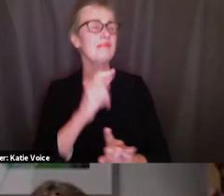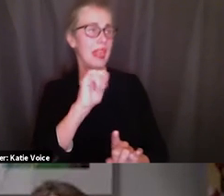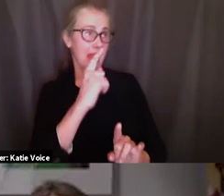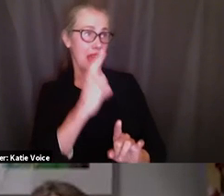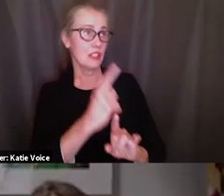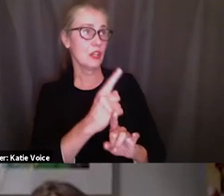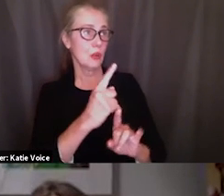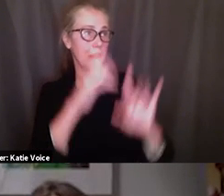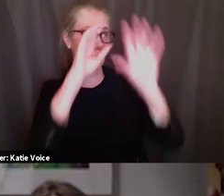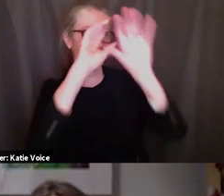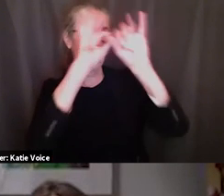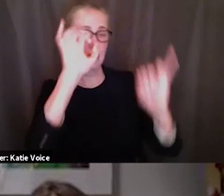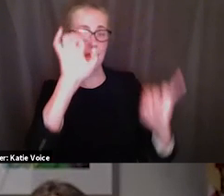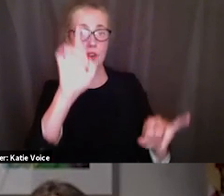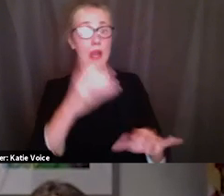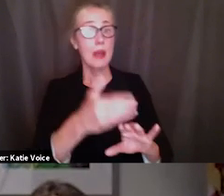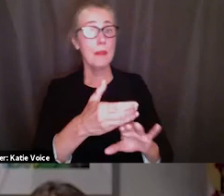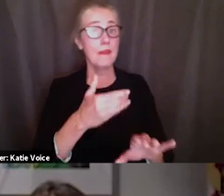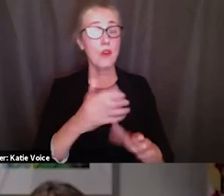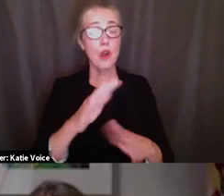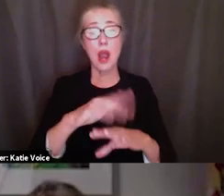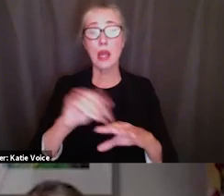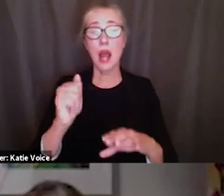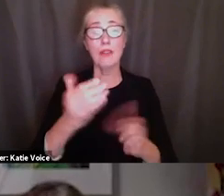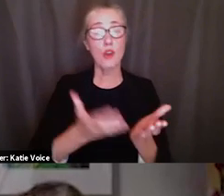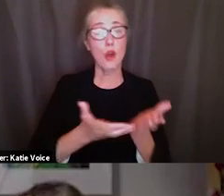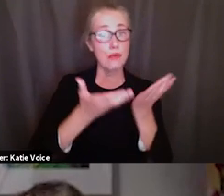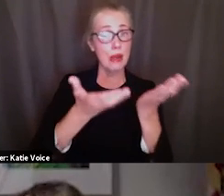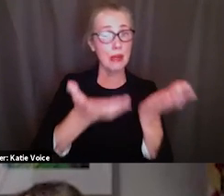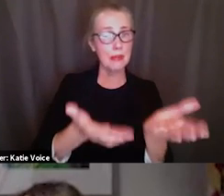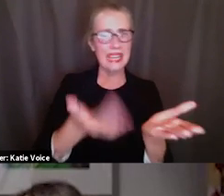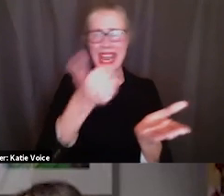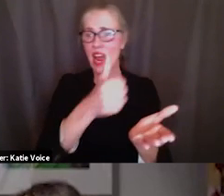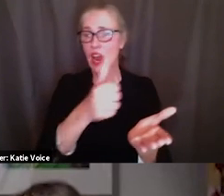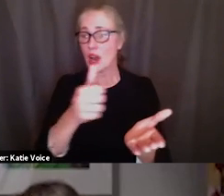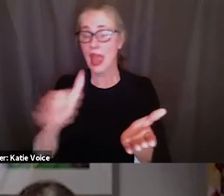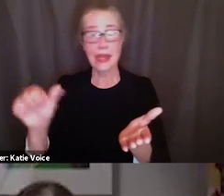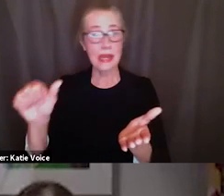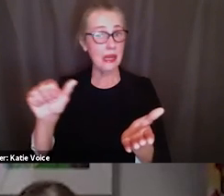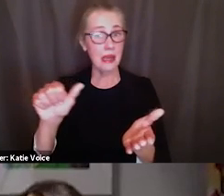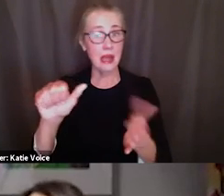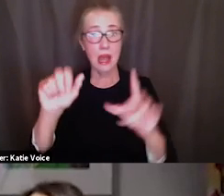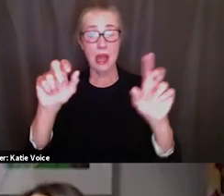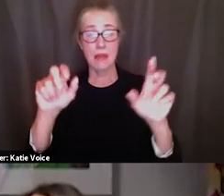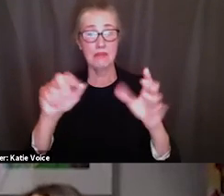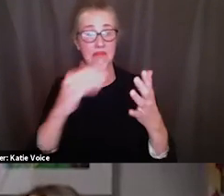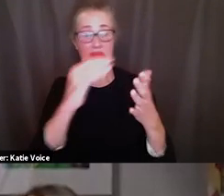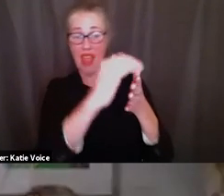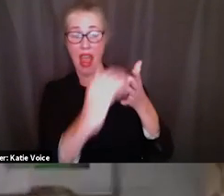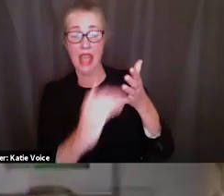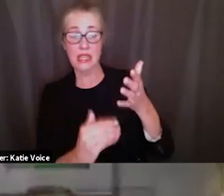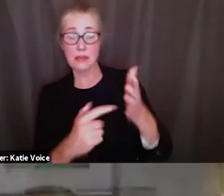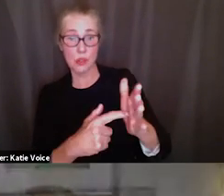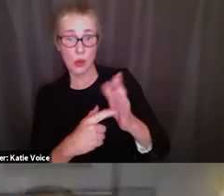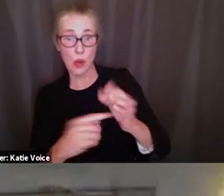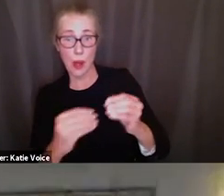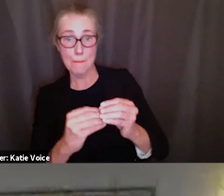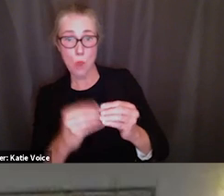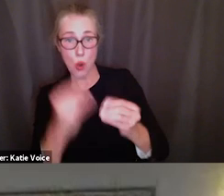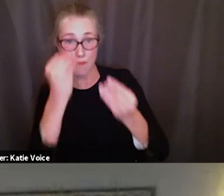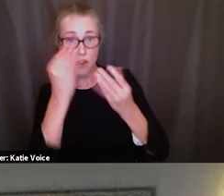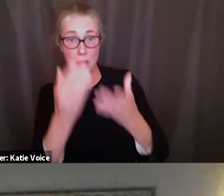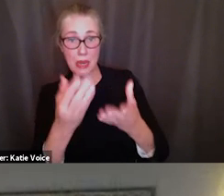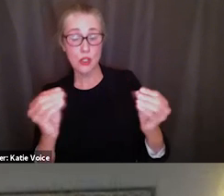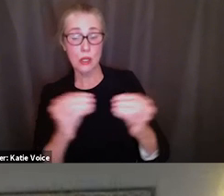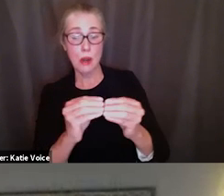Y antes de pedir una moción, miembros del Consejo o doctora Maldonado, ¿hay algún asunto en el orden del día de consentimiento que requieran más información, comentarios